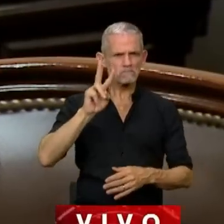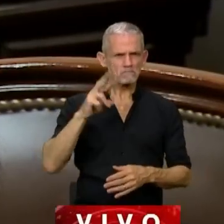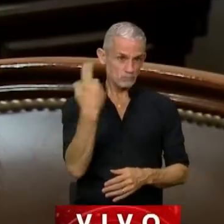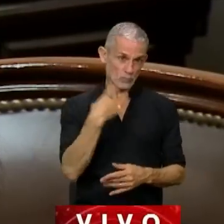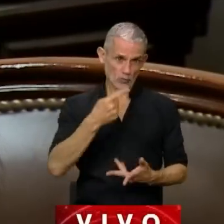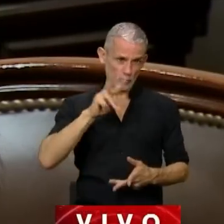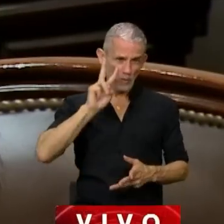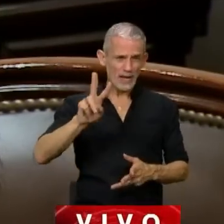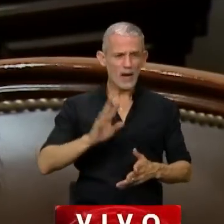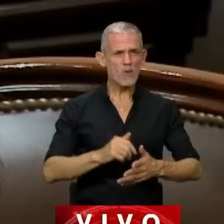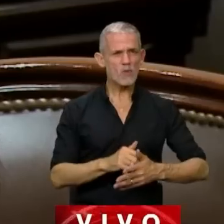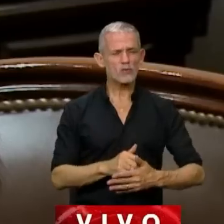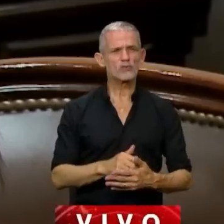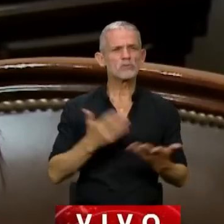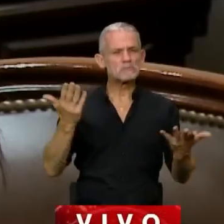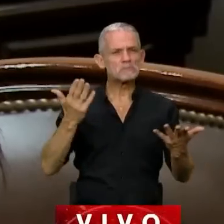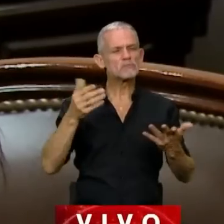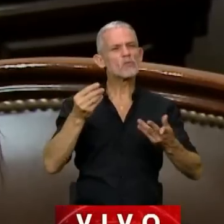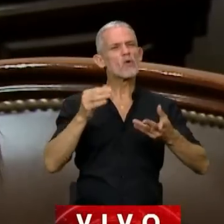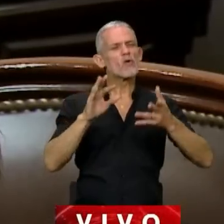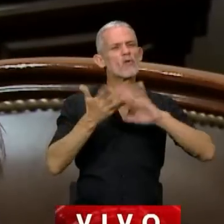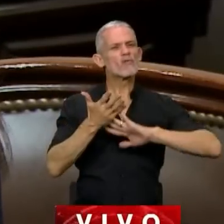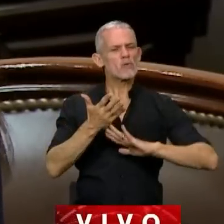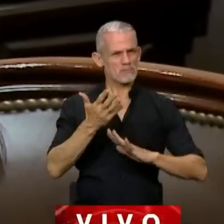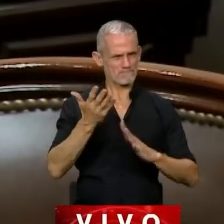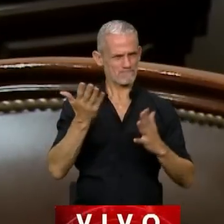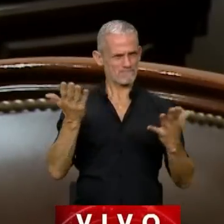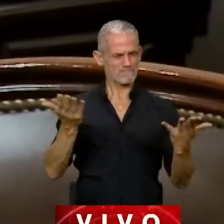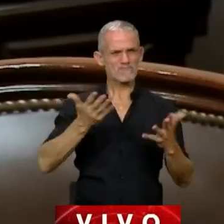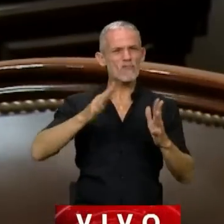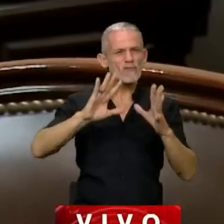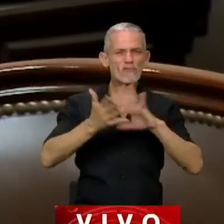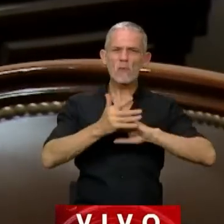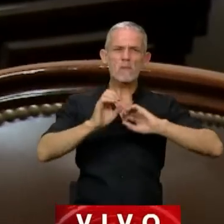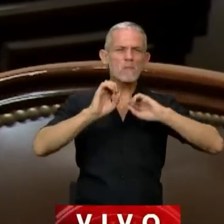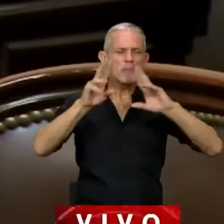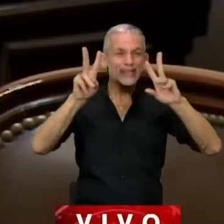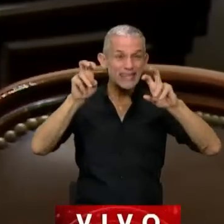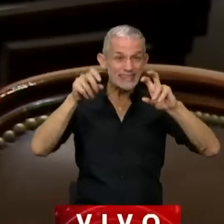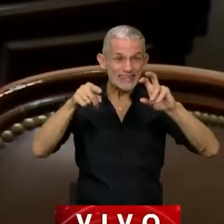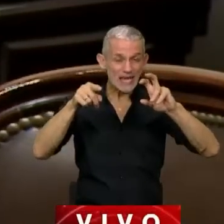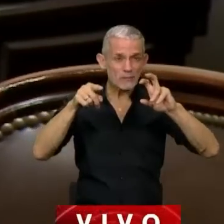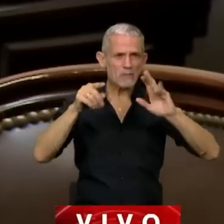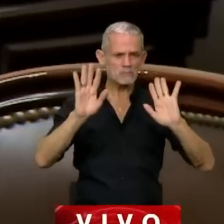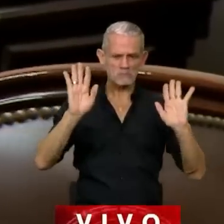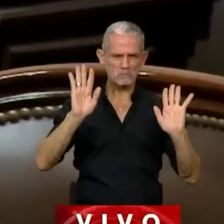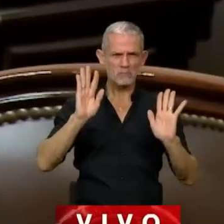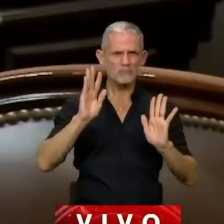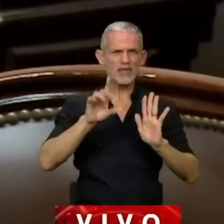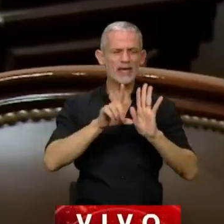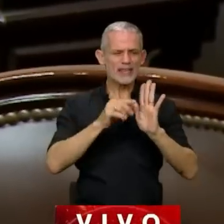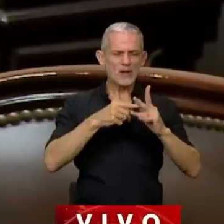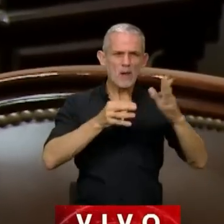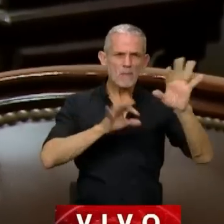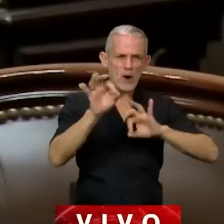veíamos un tratamiento totalmente inadecuado para un tema que está por fuera